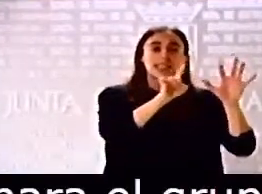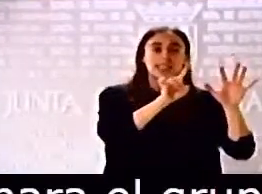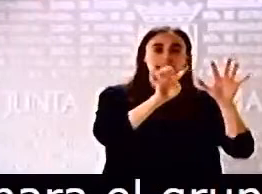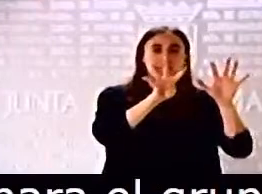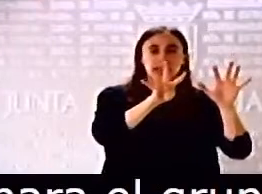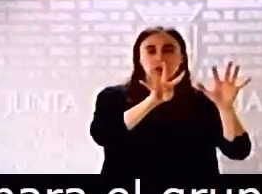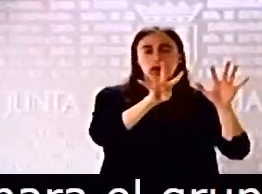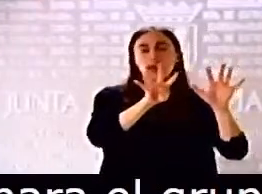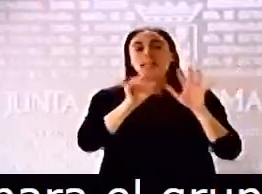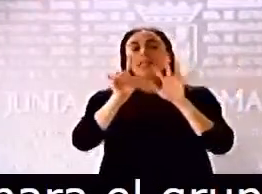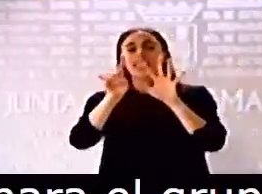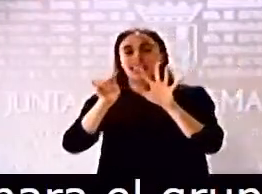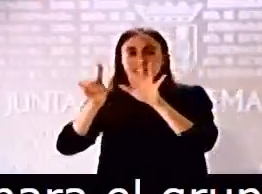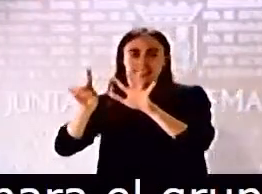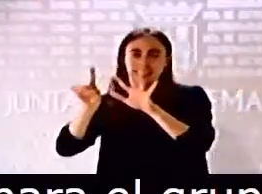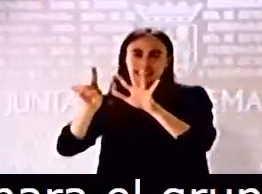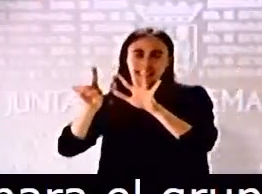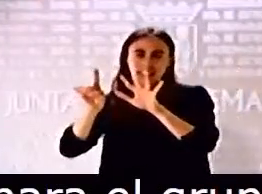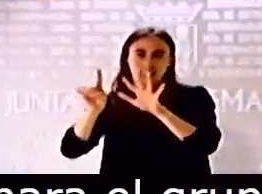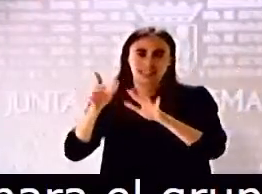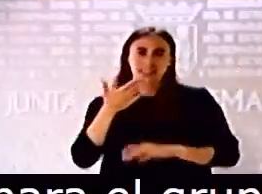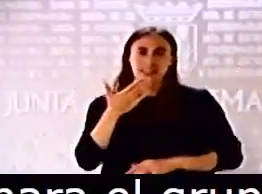y 66 años.